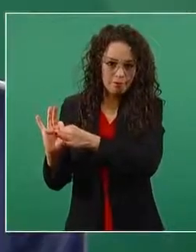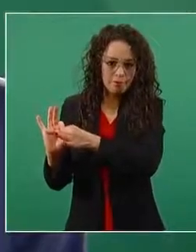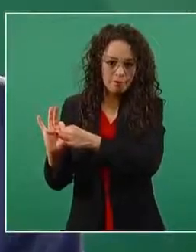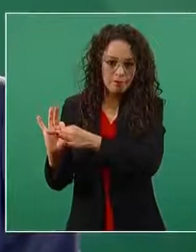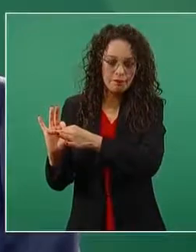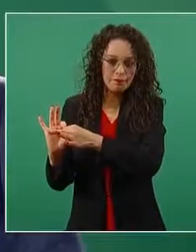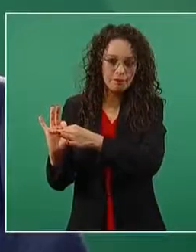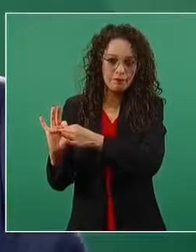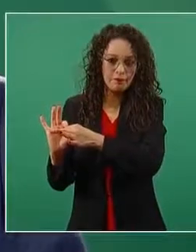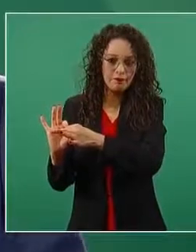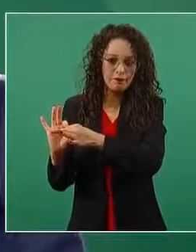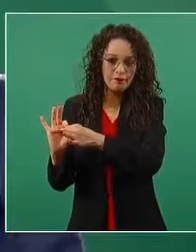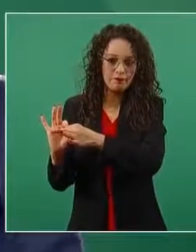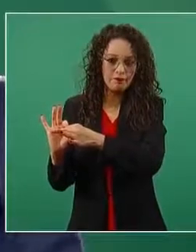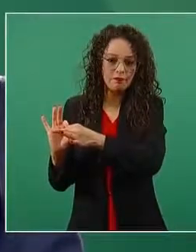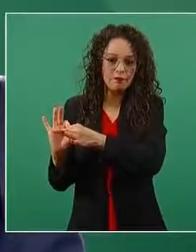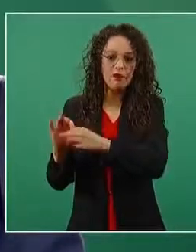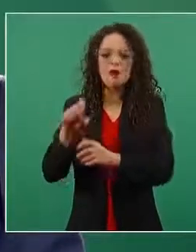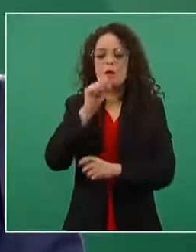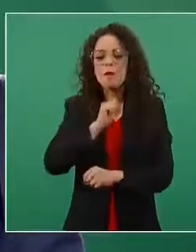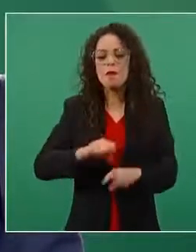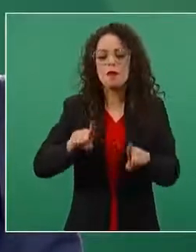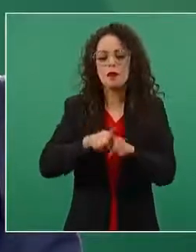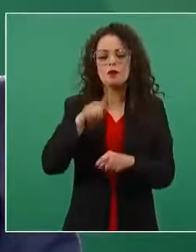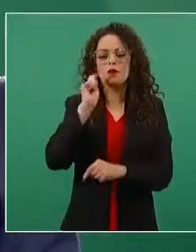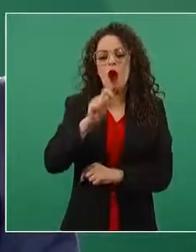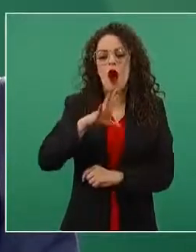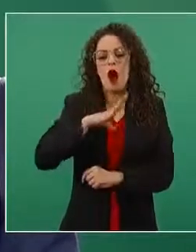tienen también el apoyo